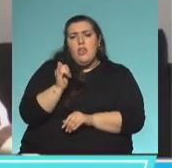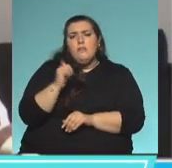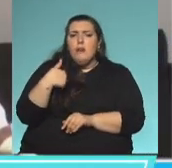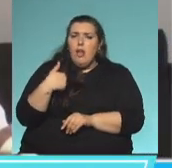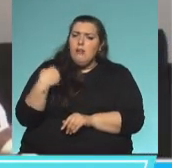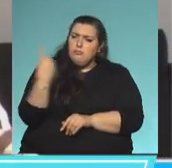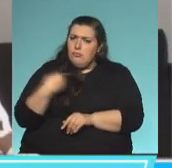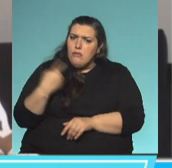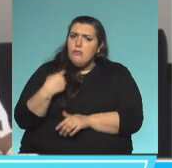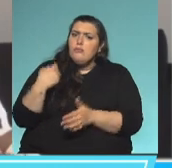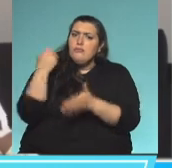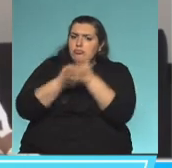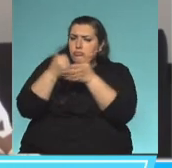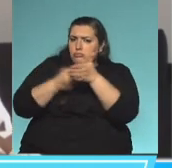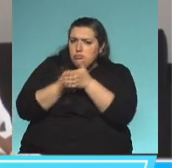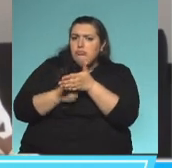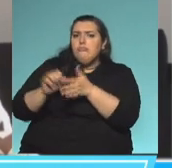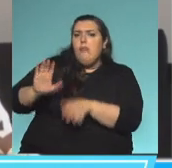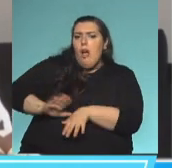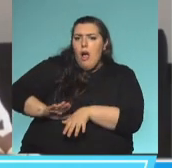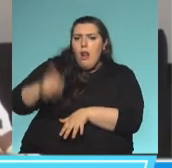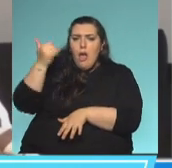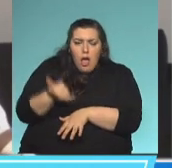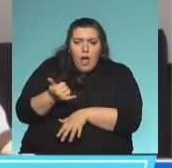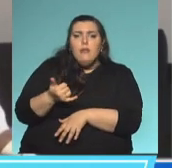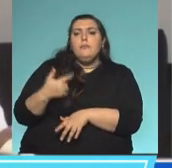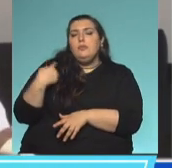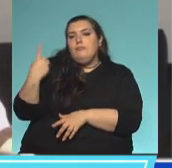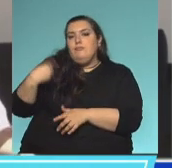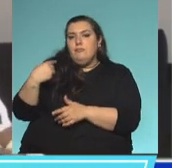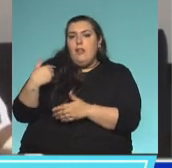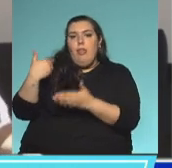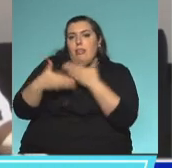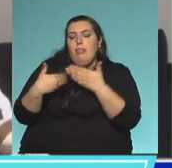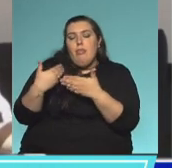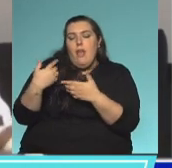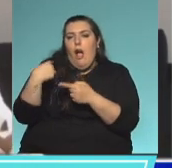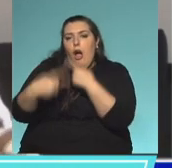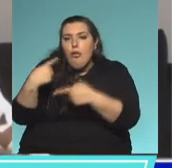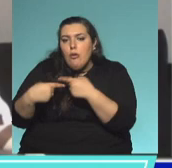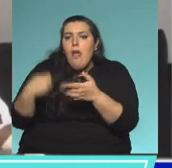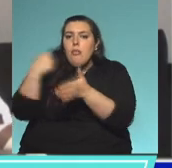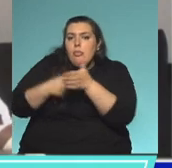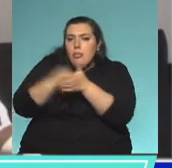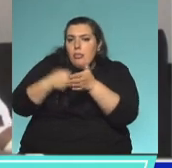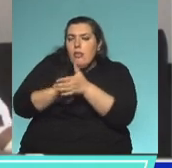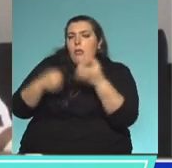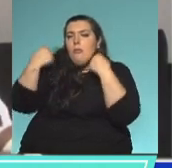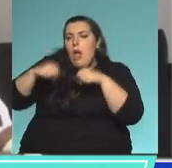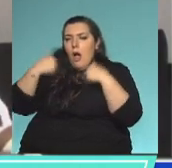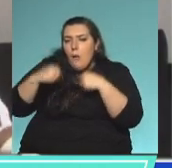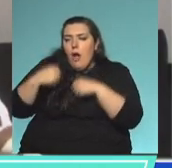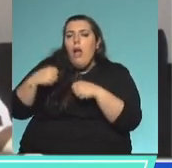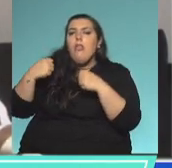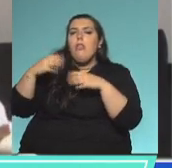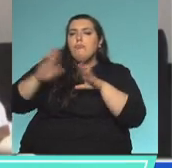tenemos, las ganas las tenemos y que hay que seguir rompiéndonos el lomo y seguir entrenando, y sin duda